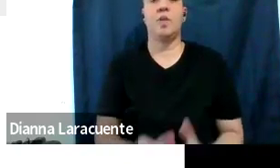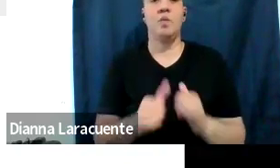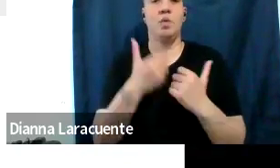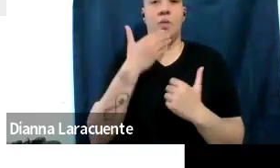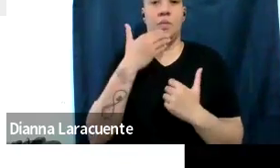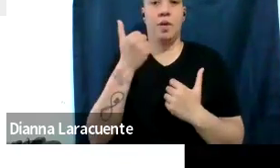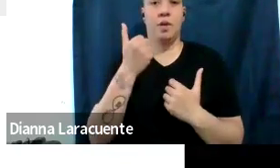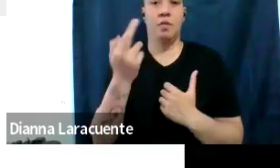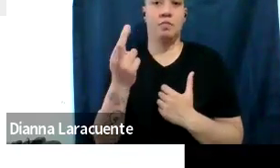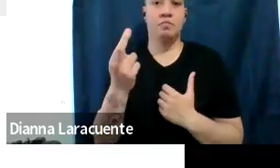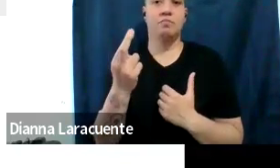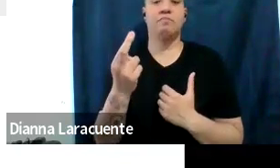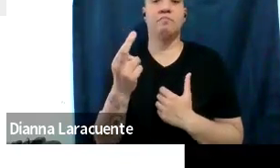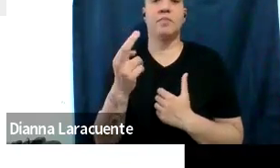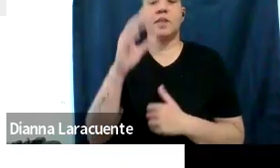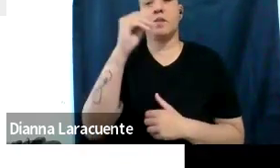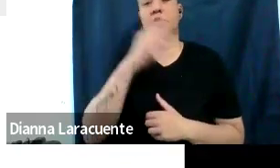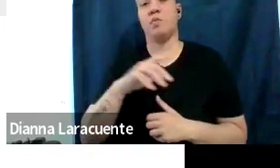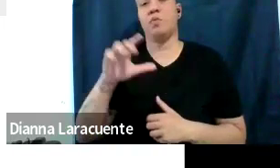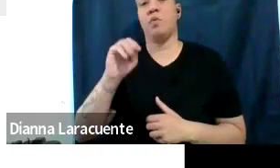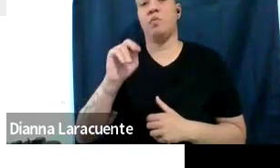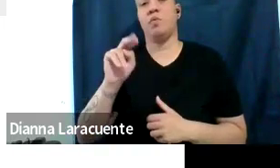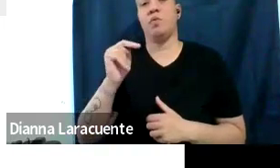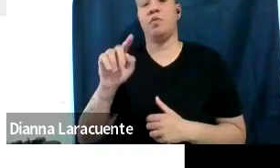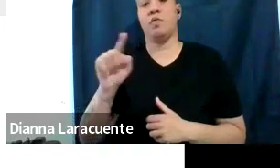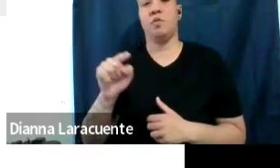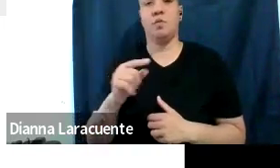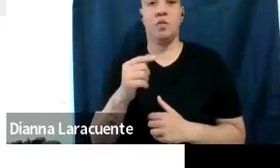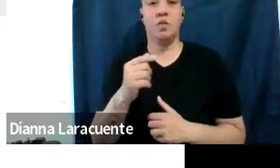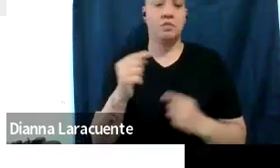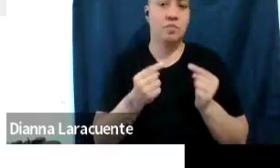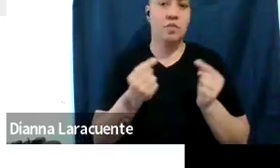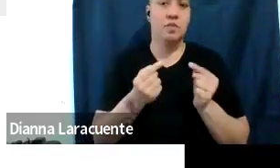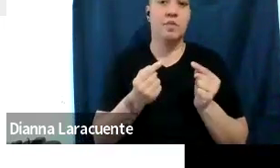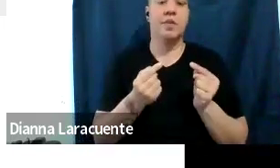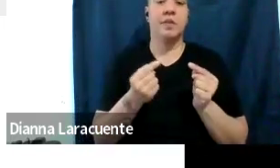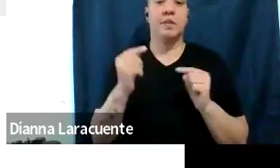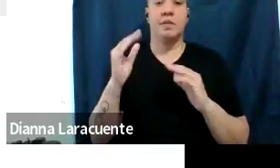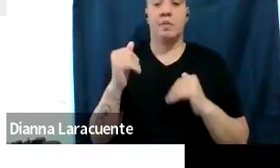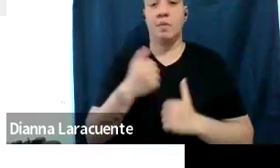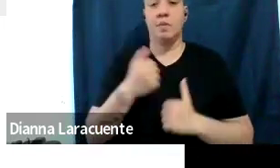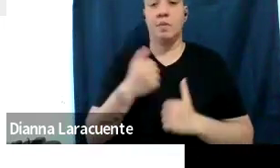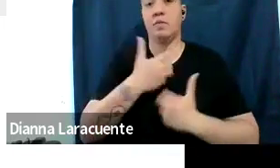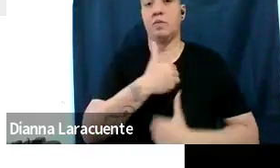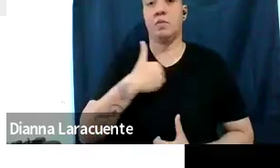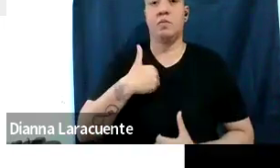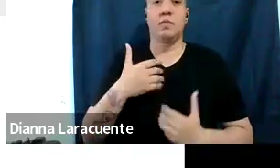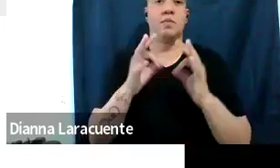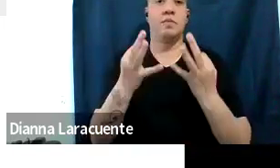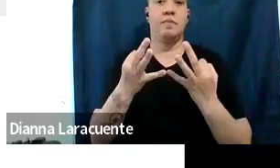del señor Muñoz en el duelo que causa su pérdida, y espero habrá usted de expresar a los miembros de su familia.